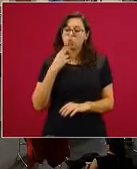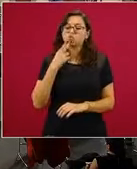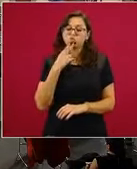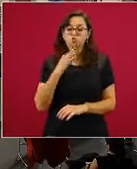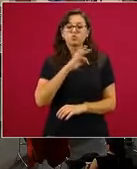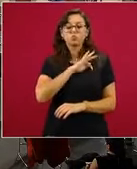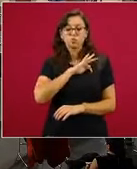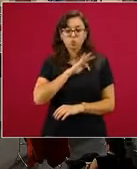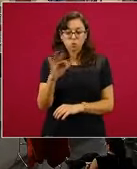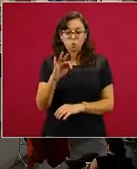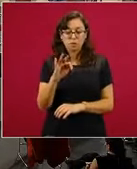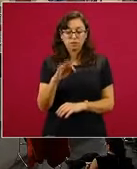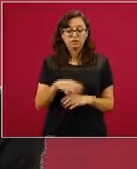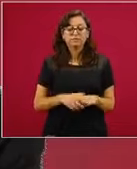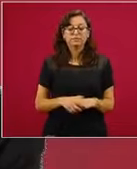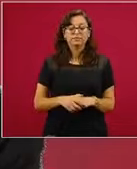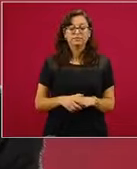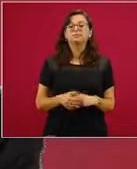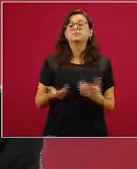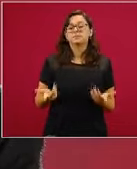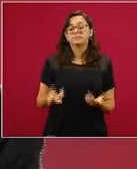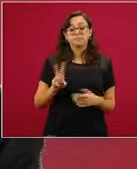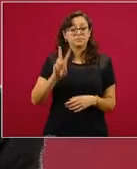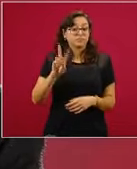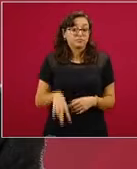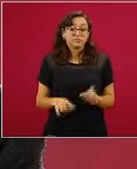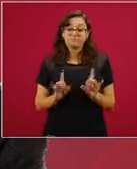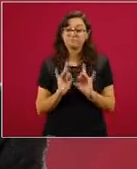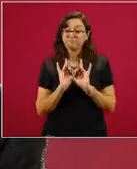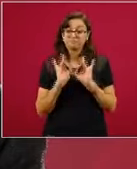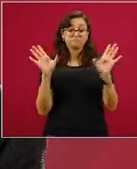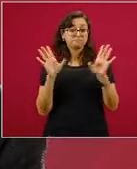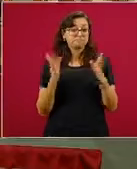un escenario que puede enfrentar